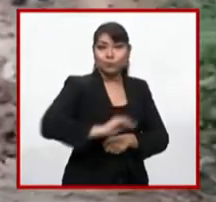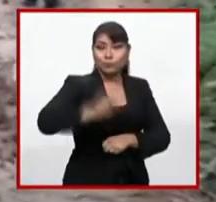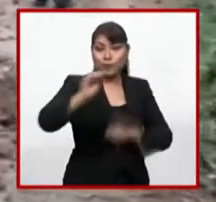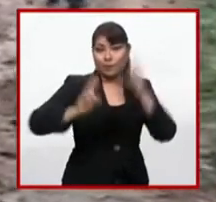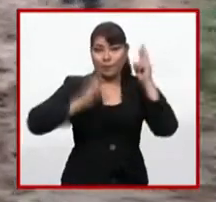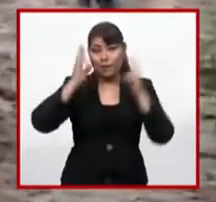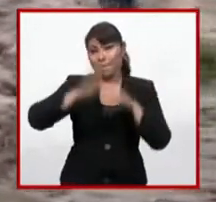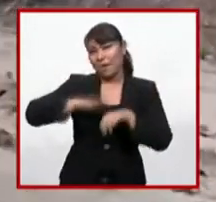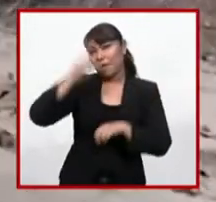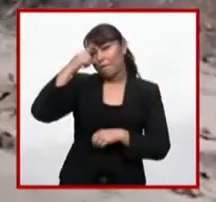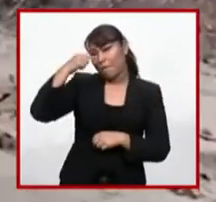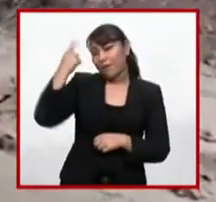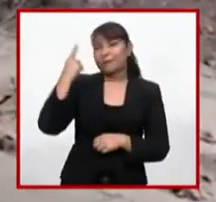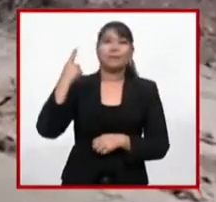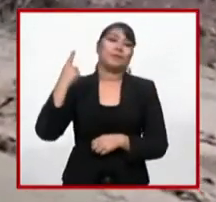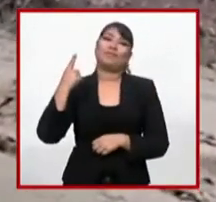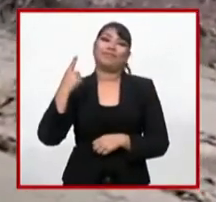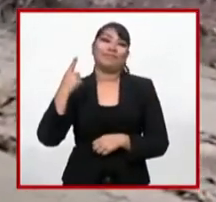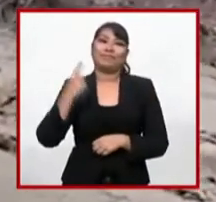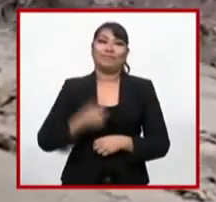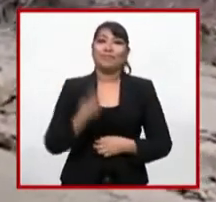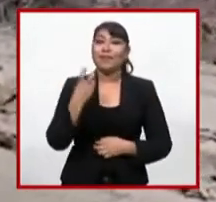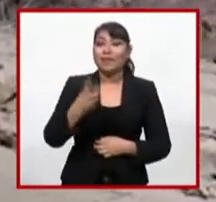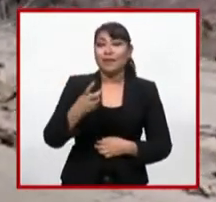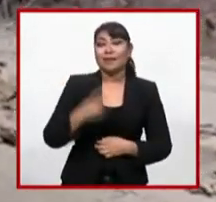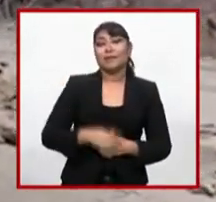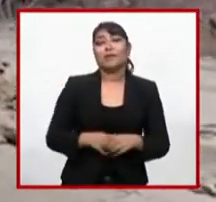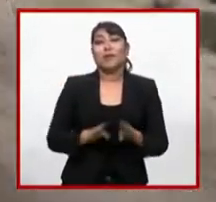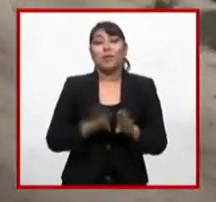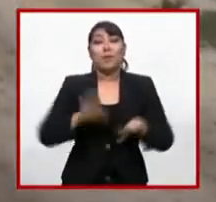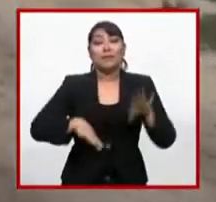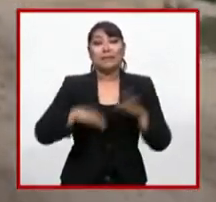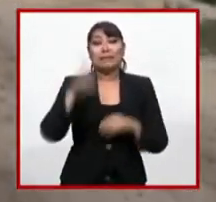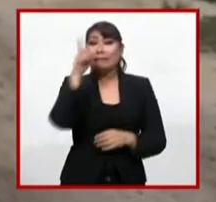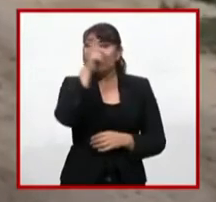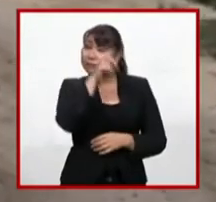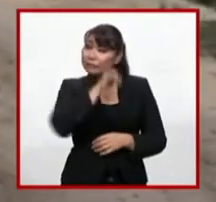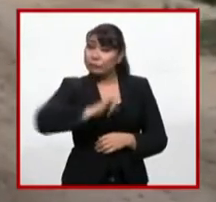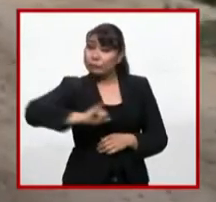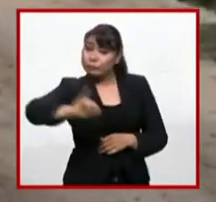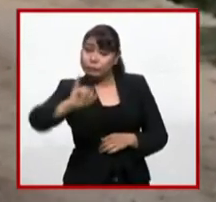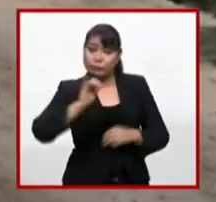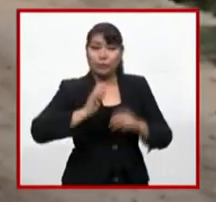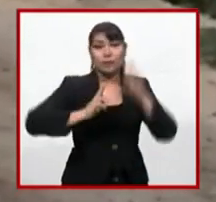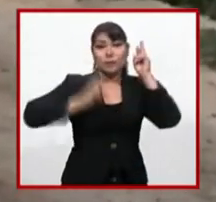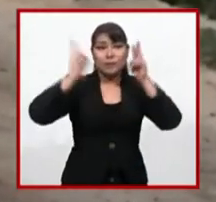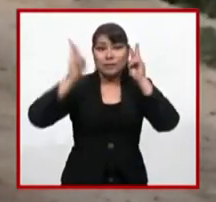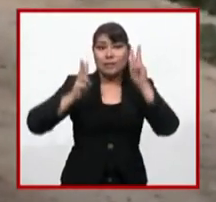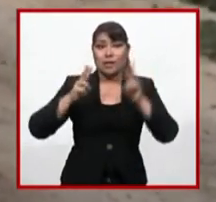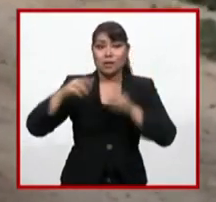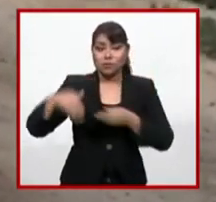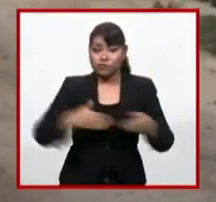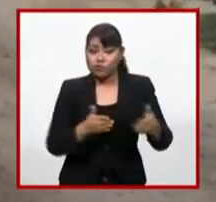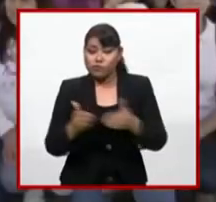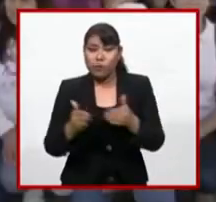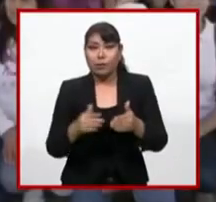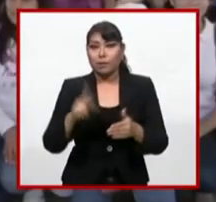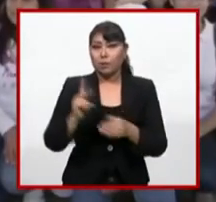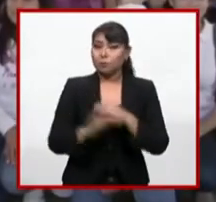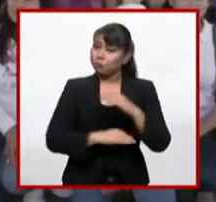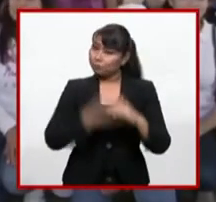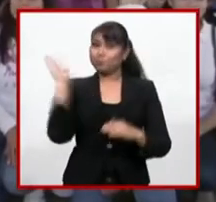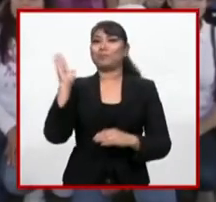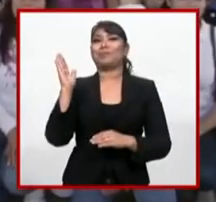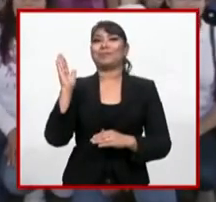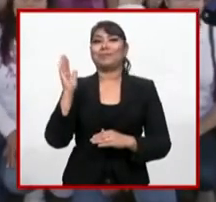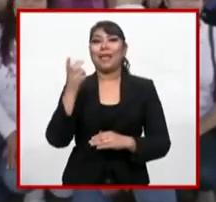lo es. Recorrer Oaxaca resulta complicado por la ubicación de algunos de nuestros pueblos, pero lo logramos.